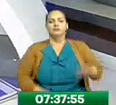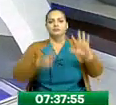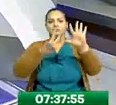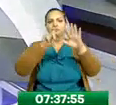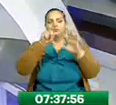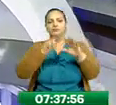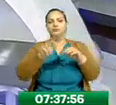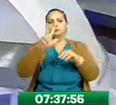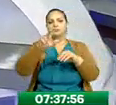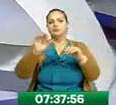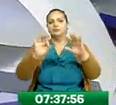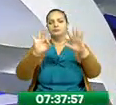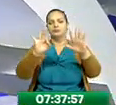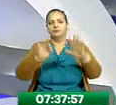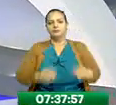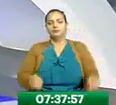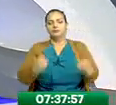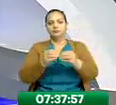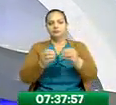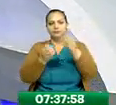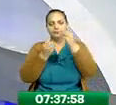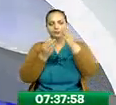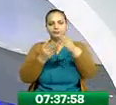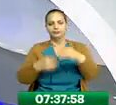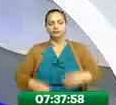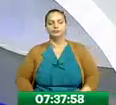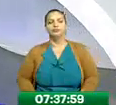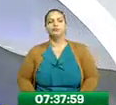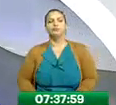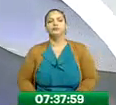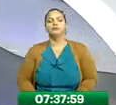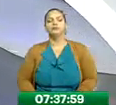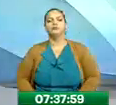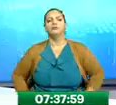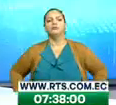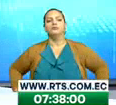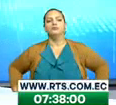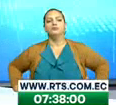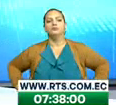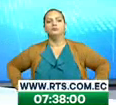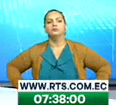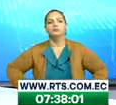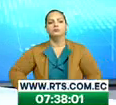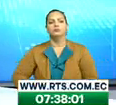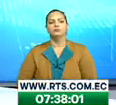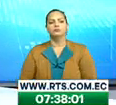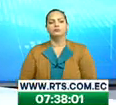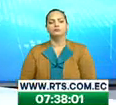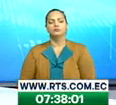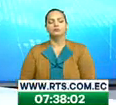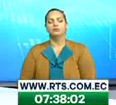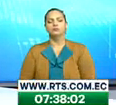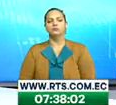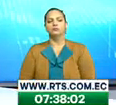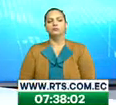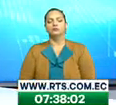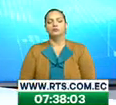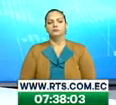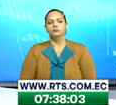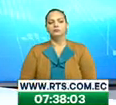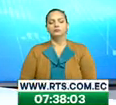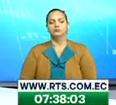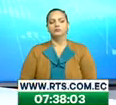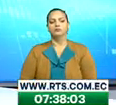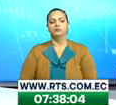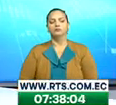Siete y treinta y ocho, de vuelta con ustedes, con más información, José Luis. Claro que sí, Luisa, y amables televidentes, ahora queremos contarles que asesinan con